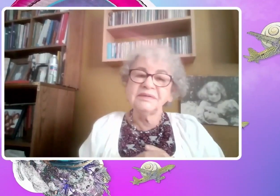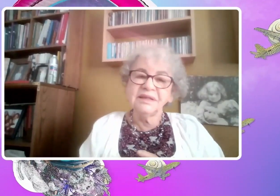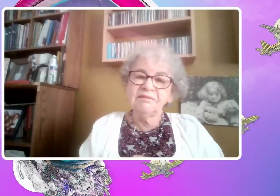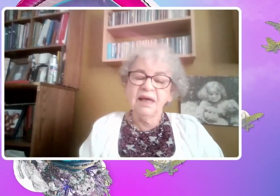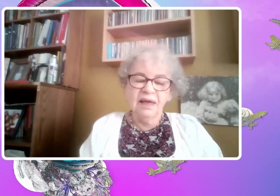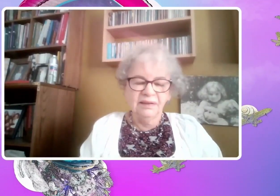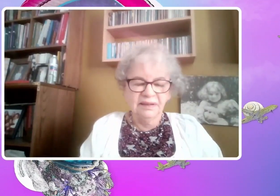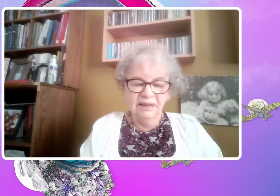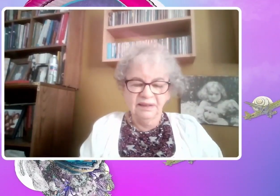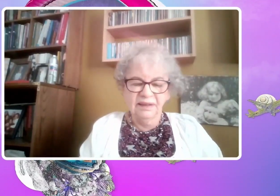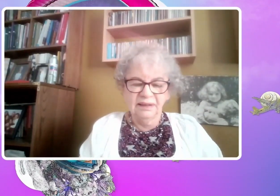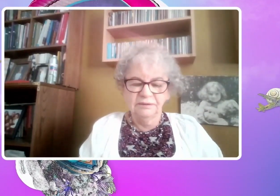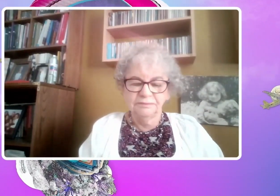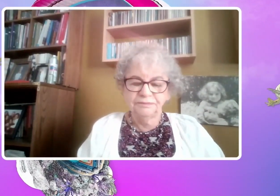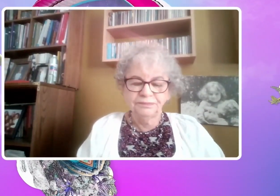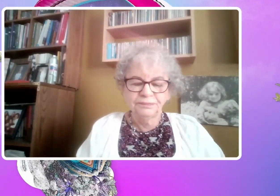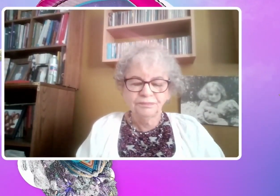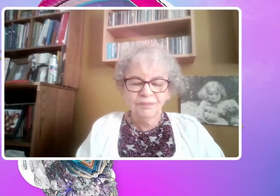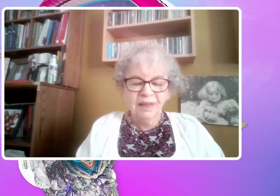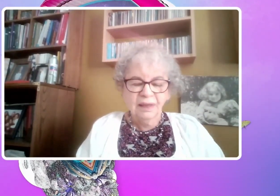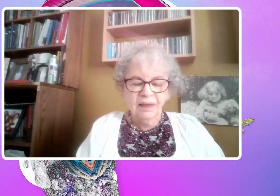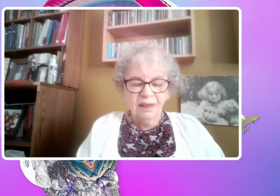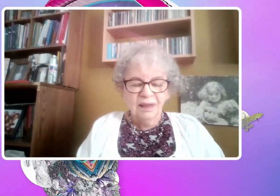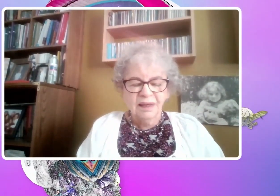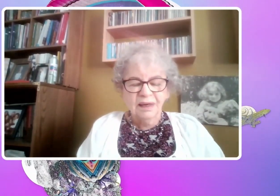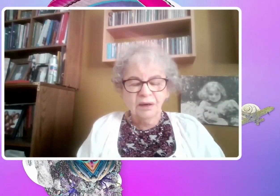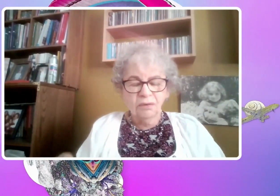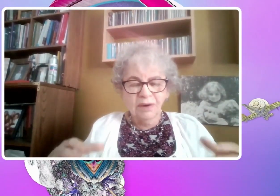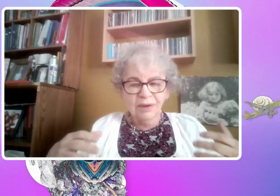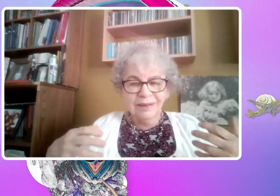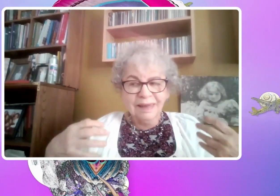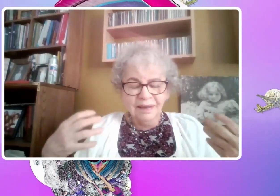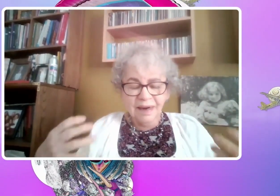más comprensivas e integrales.